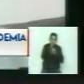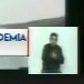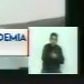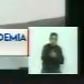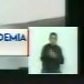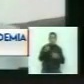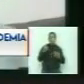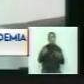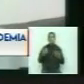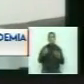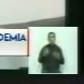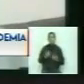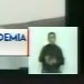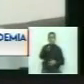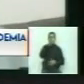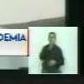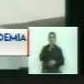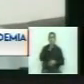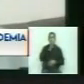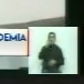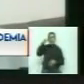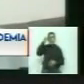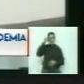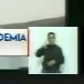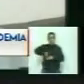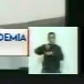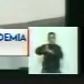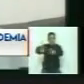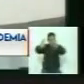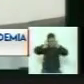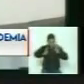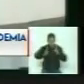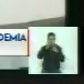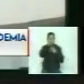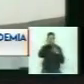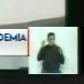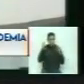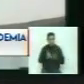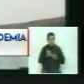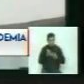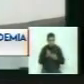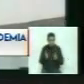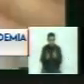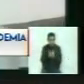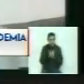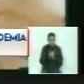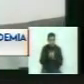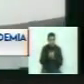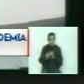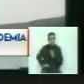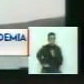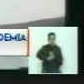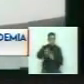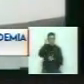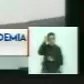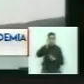y probablemente se contagie, el gobierno y la autoridad estén en capacidad de apoyarle, acompañarle y darle el derecho a